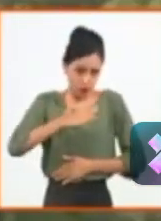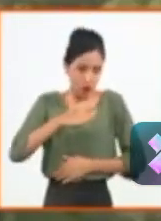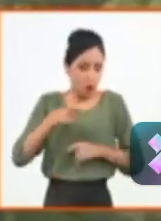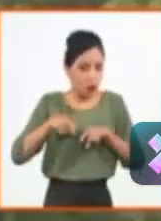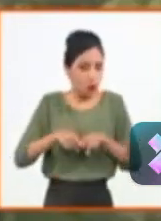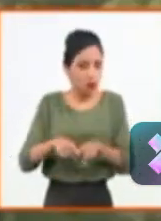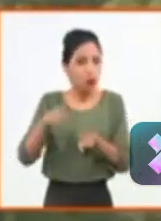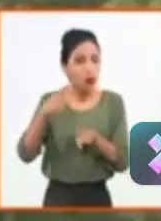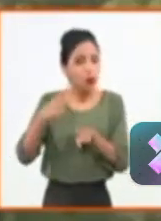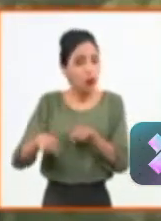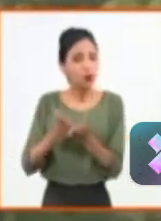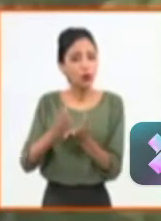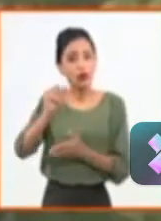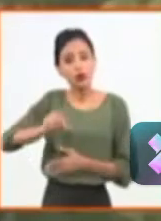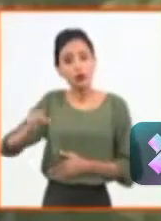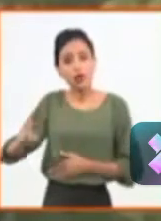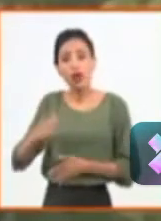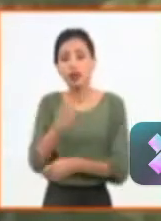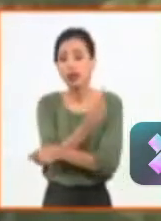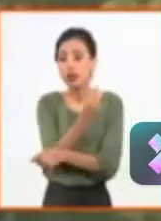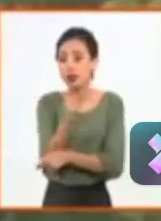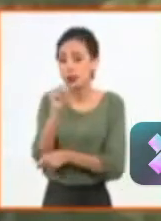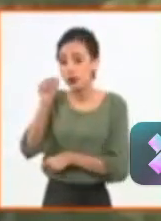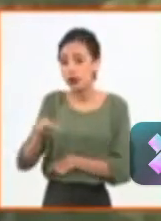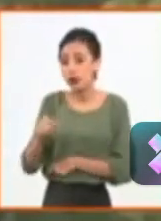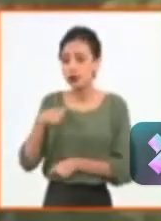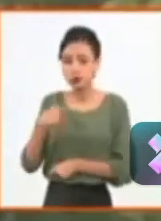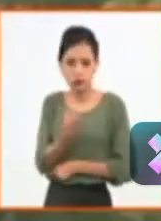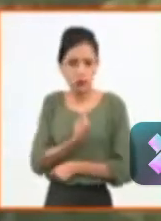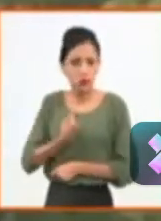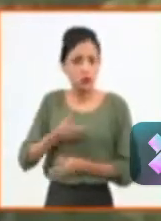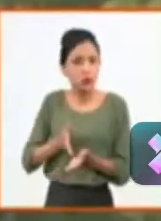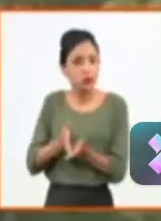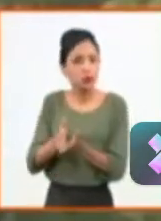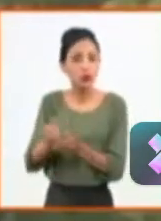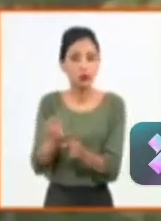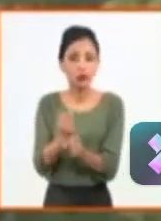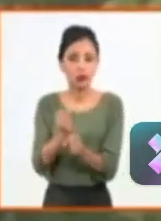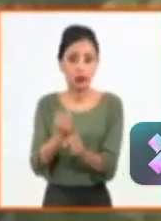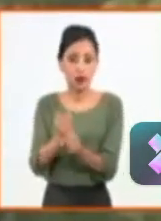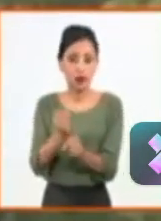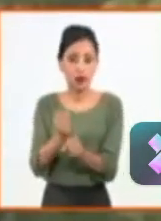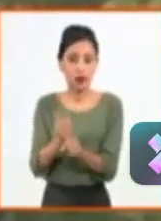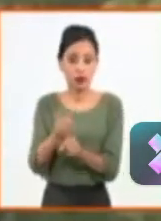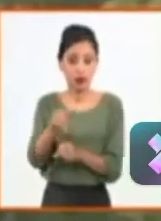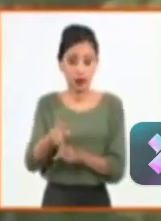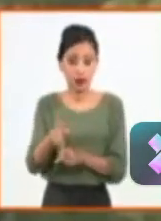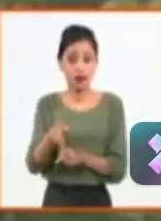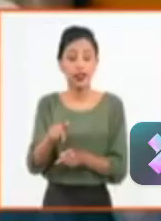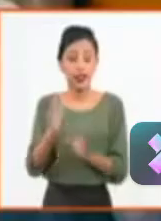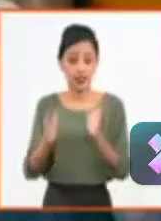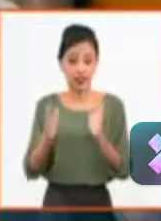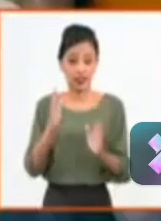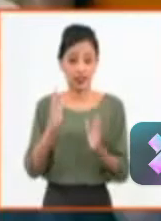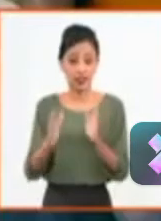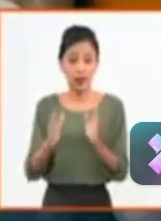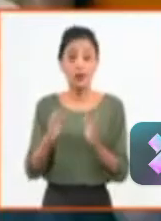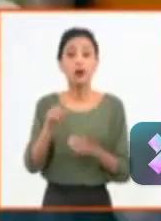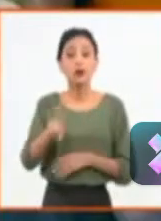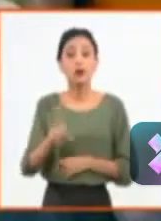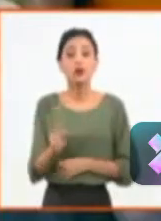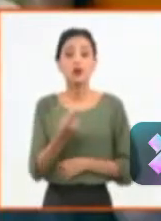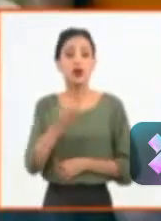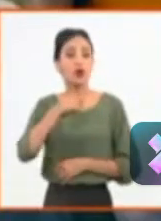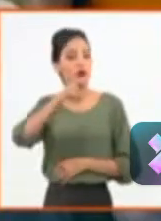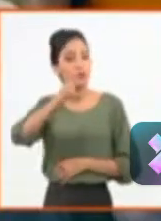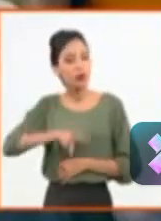facultad, hemos seguido trabajando en esta temporada como parte no solamente del diagnóstico